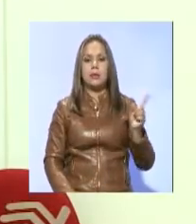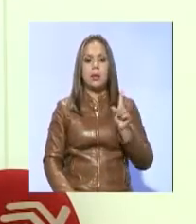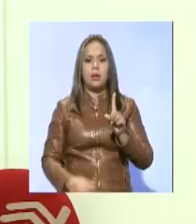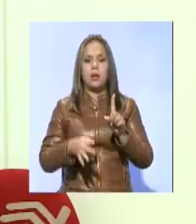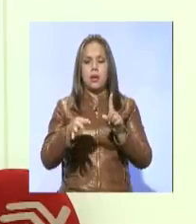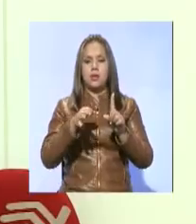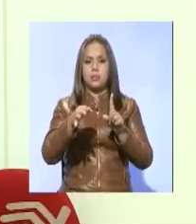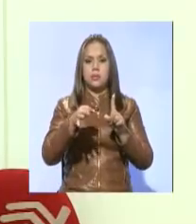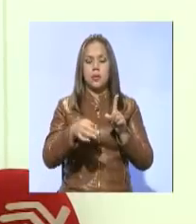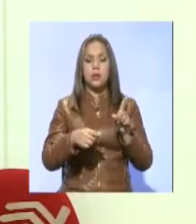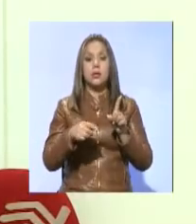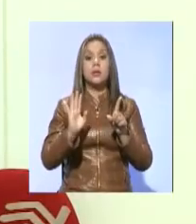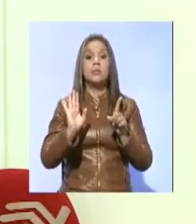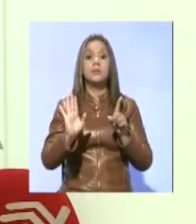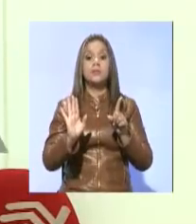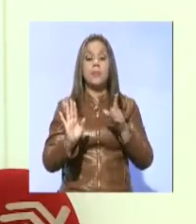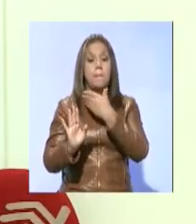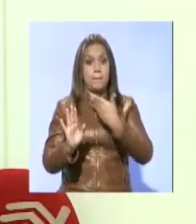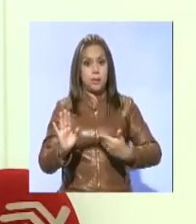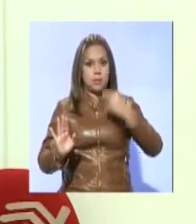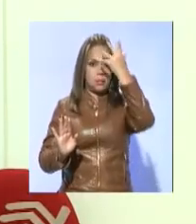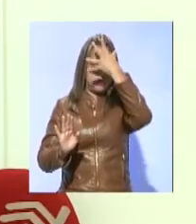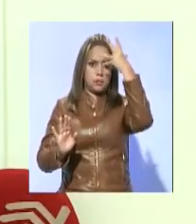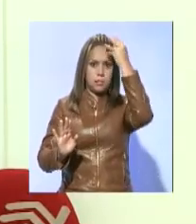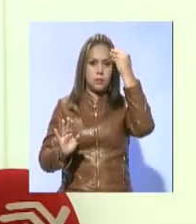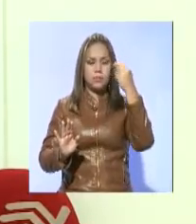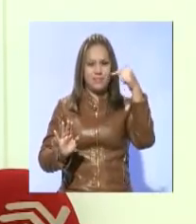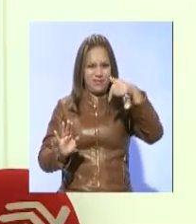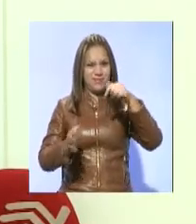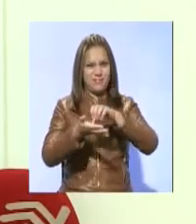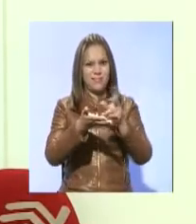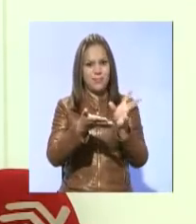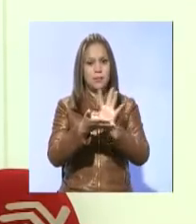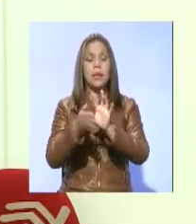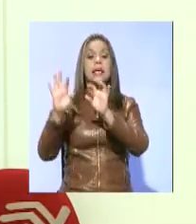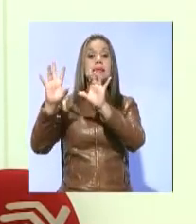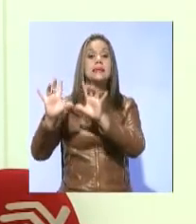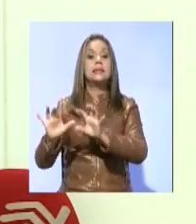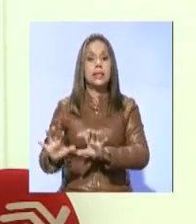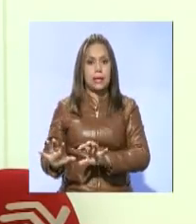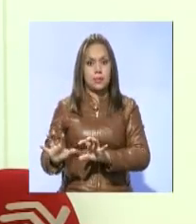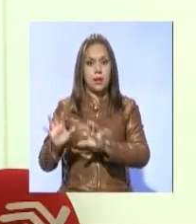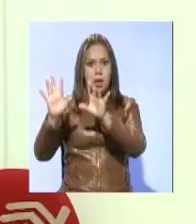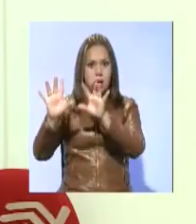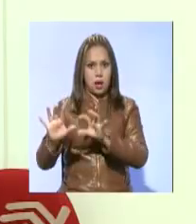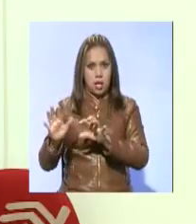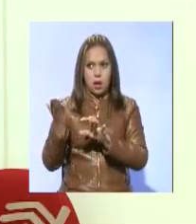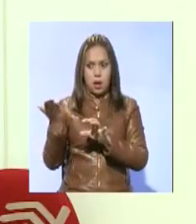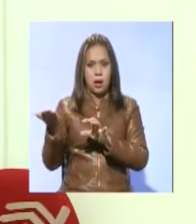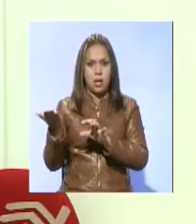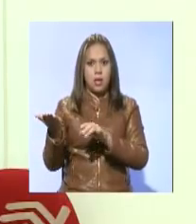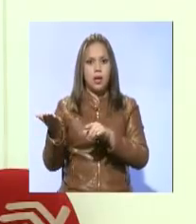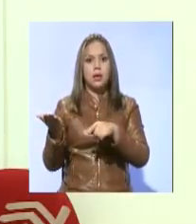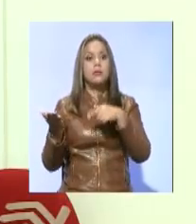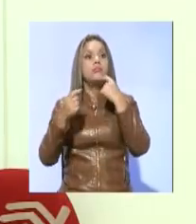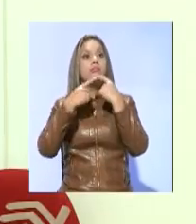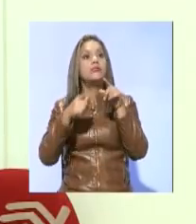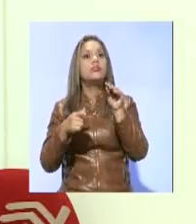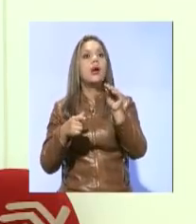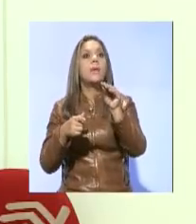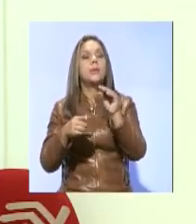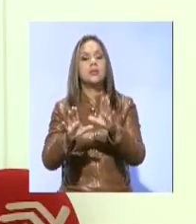luego tiene que disponer el presidente de la Asamblea es que la secretaria, como secretaria de la Asamblea Nacional, notifique a la Comisión